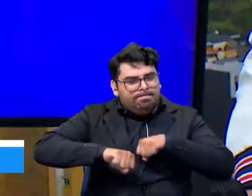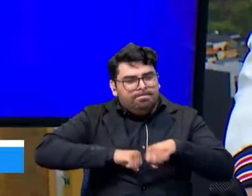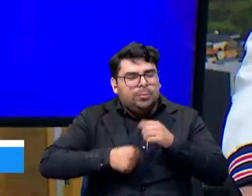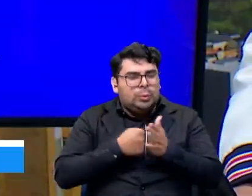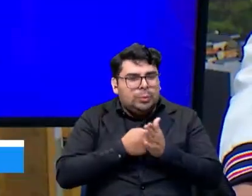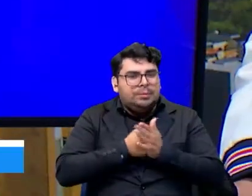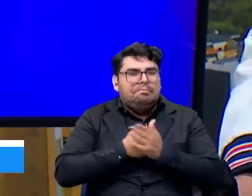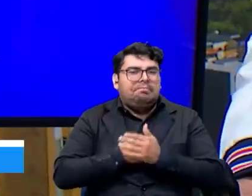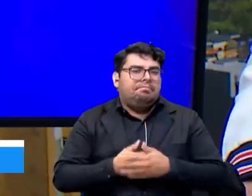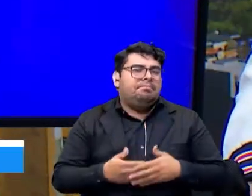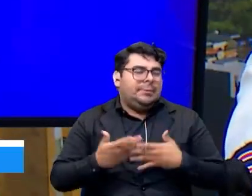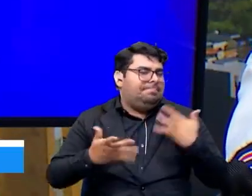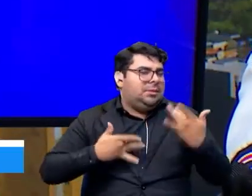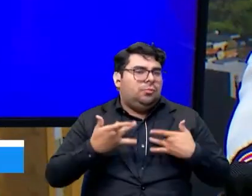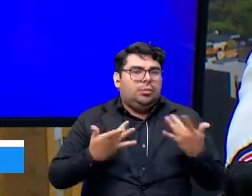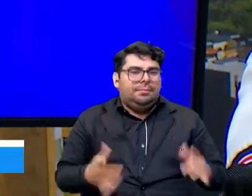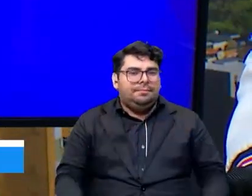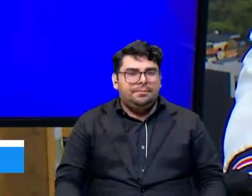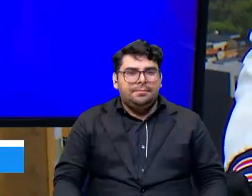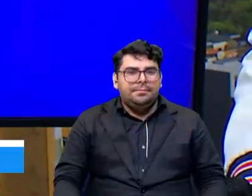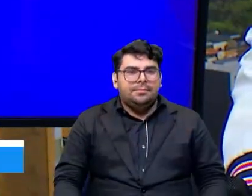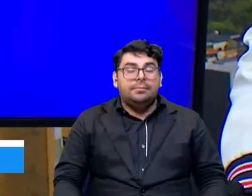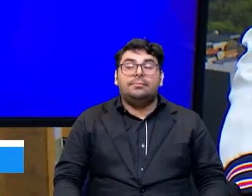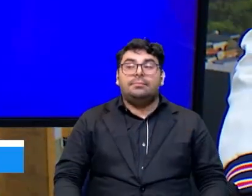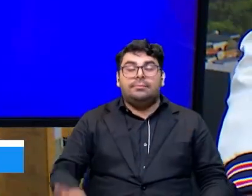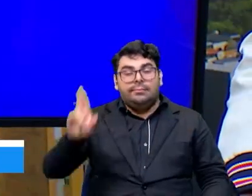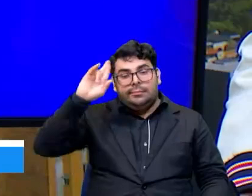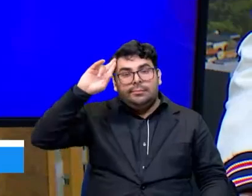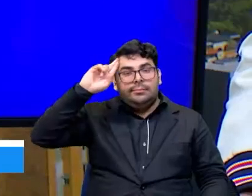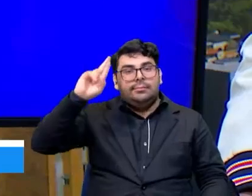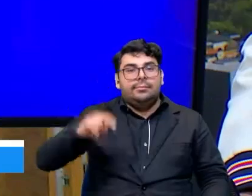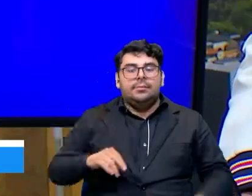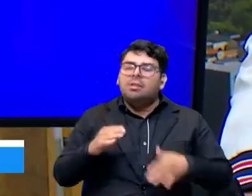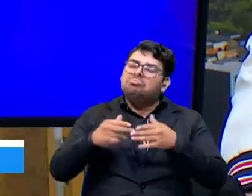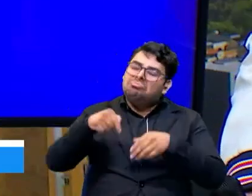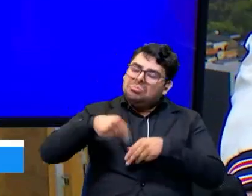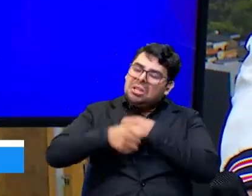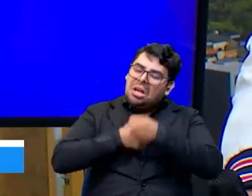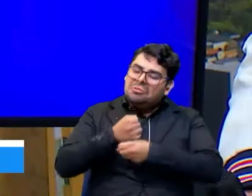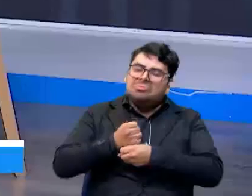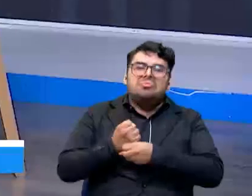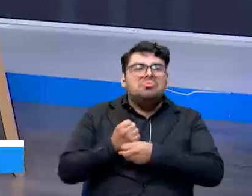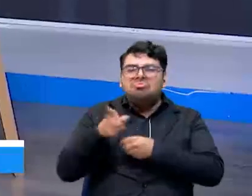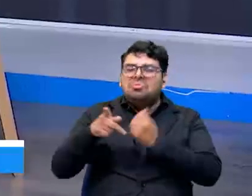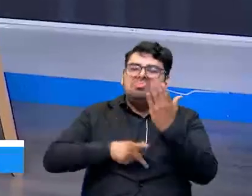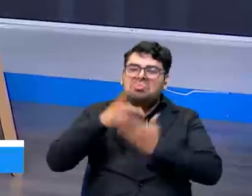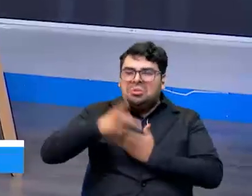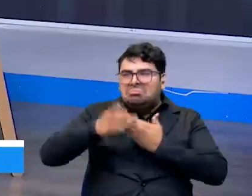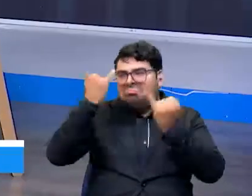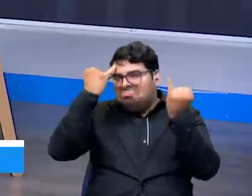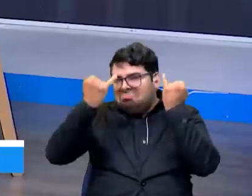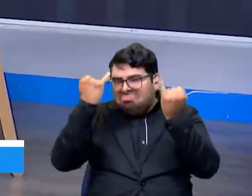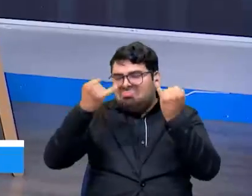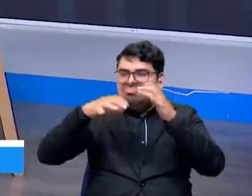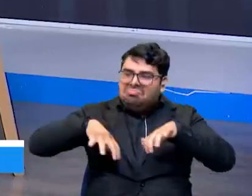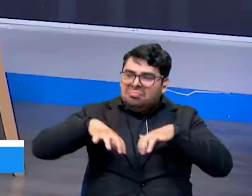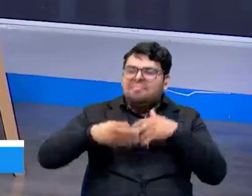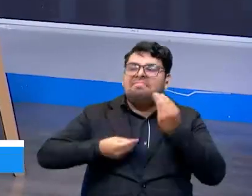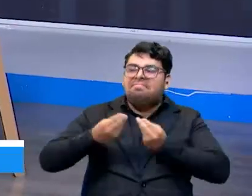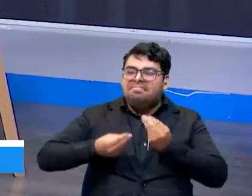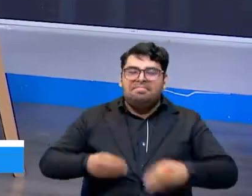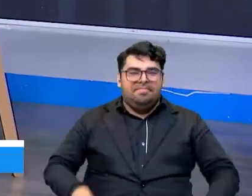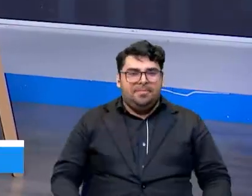Totalmente de acuerdo. Andrés, ¿y qué proyectos? ¿Qué proyectos vienen para este 2023? Apenas estamos iniciando el año,